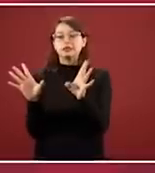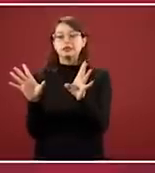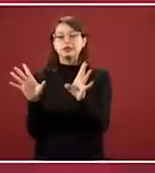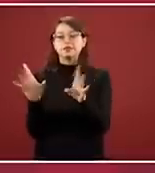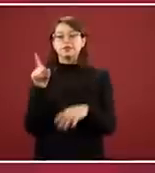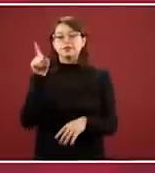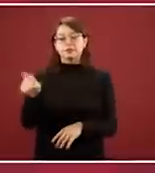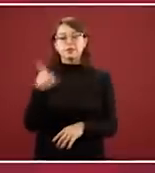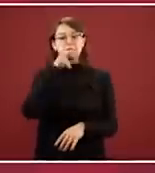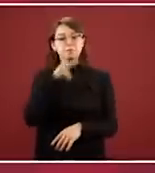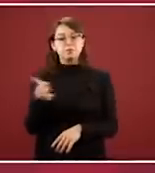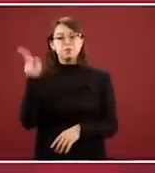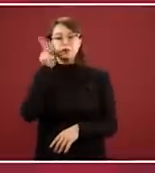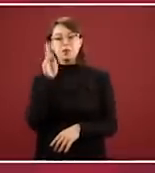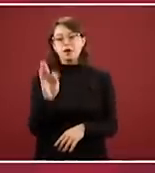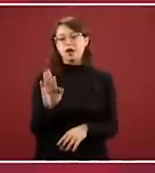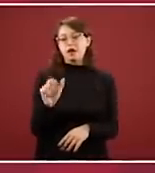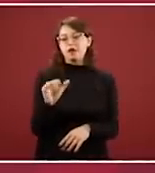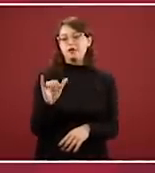del Papa Francisco.